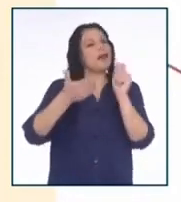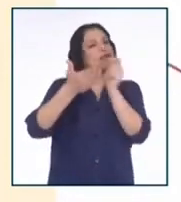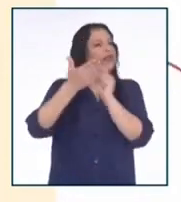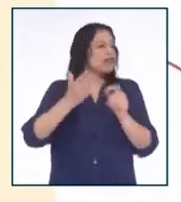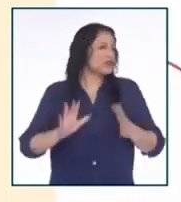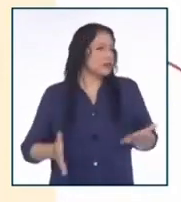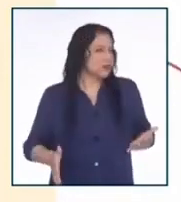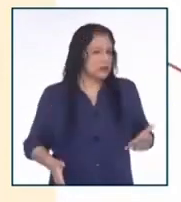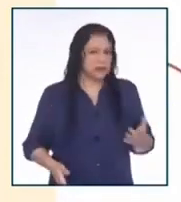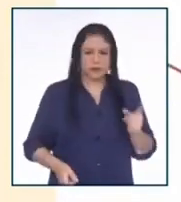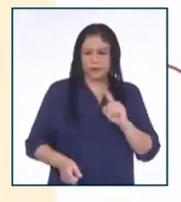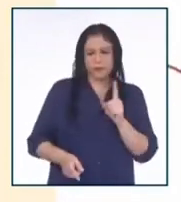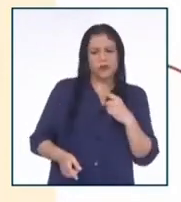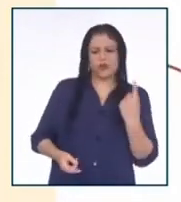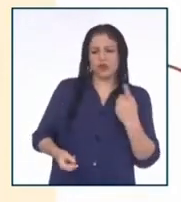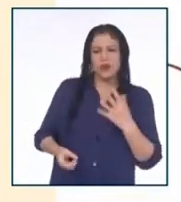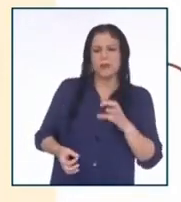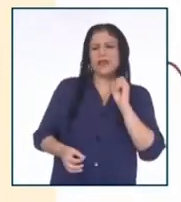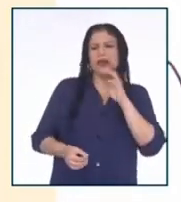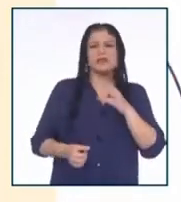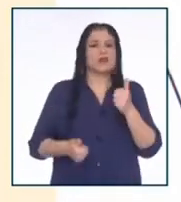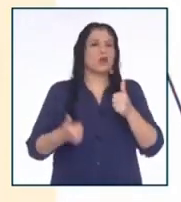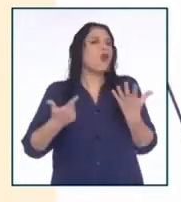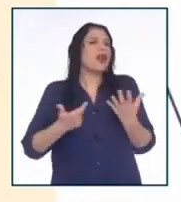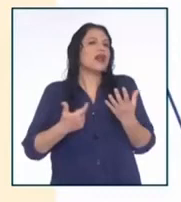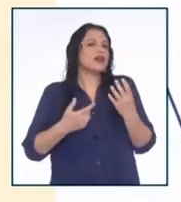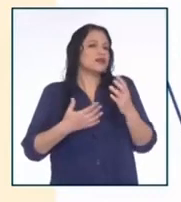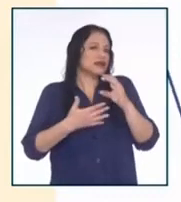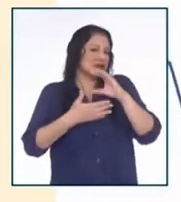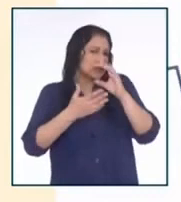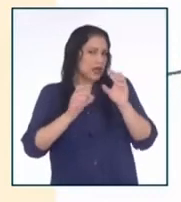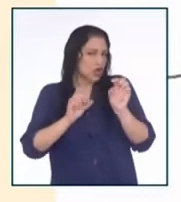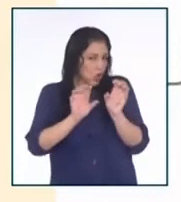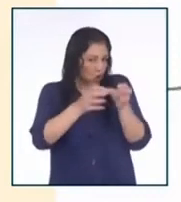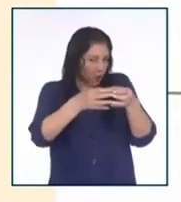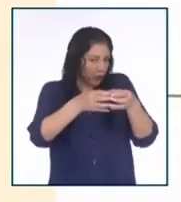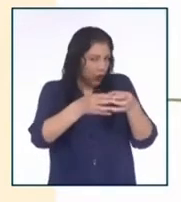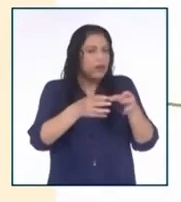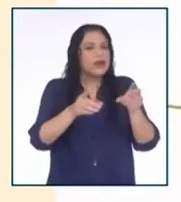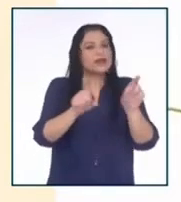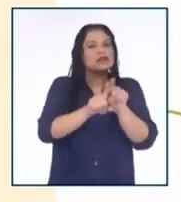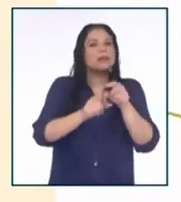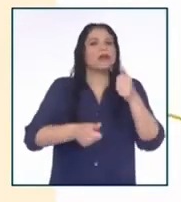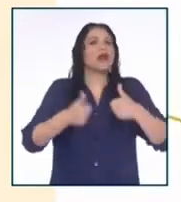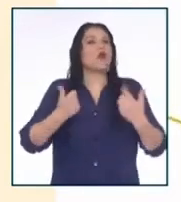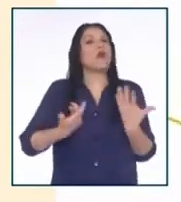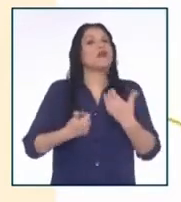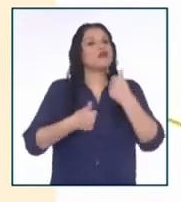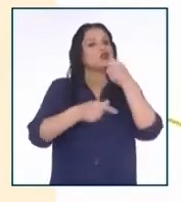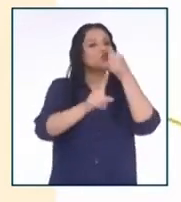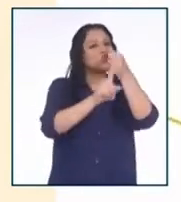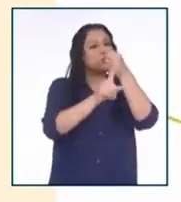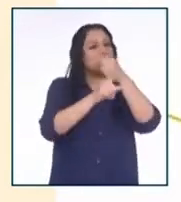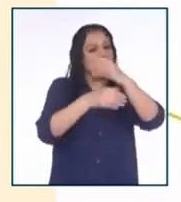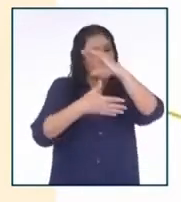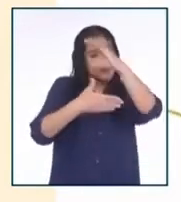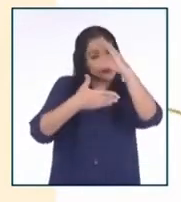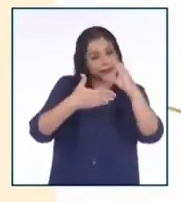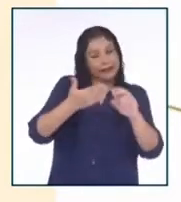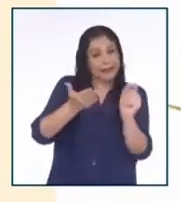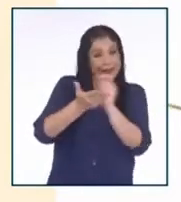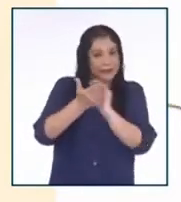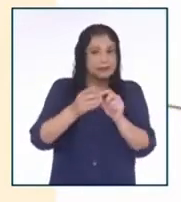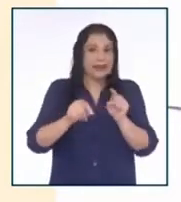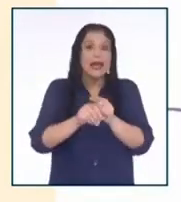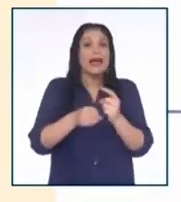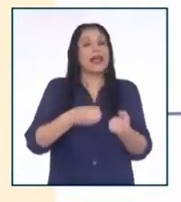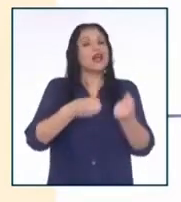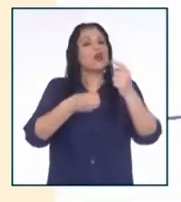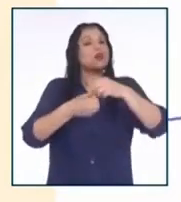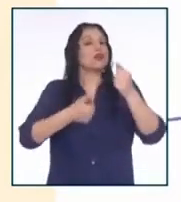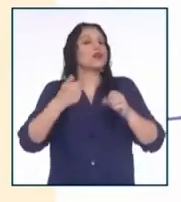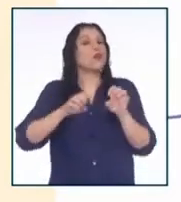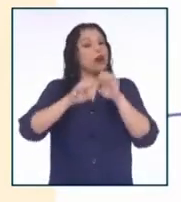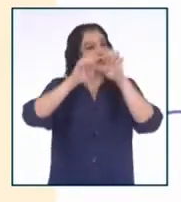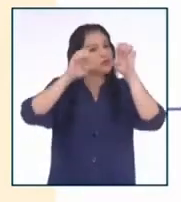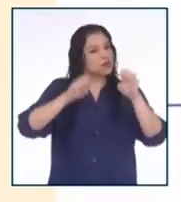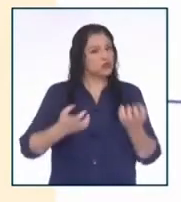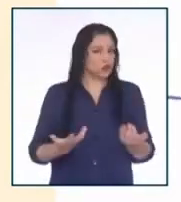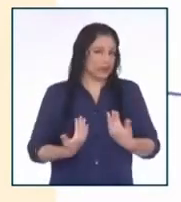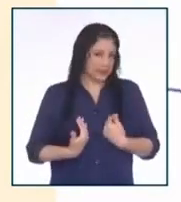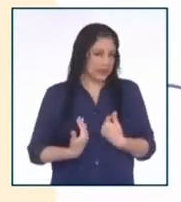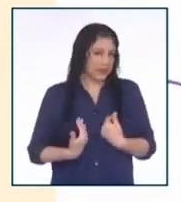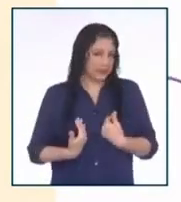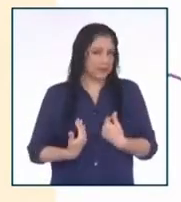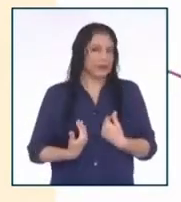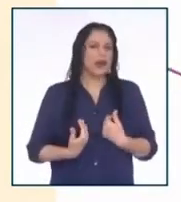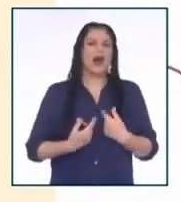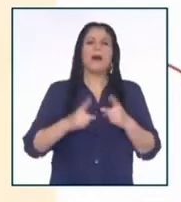No necesariamente se trata de mencionar el tipo de texto, sino también es saber cuáles son las características de este texto, incluyendo la estructura que posee.